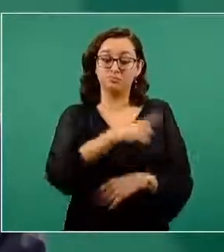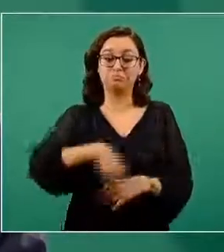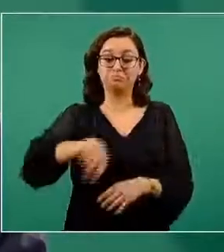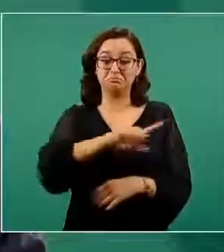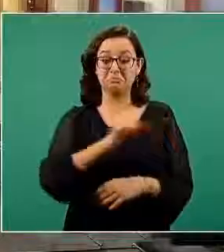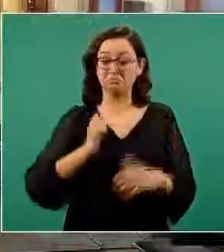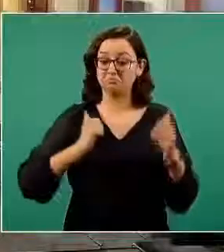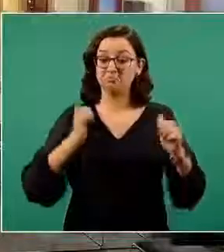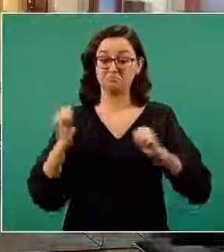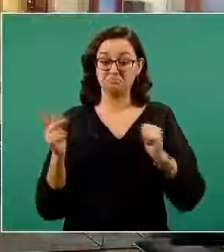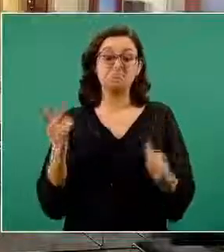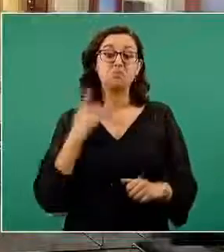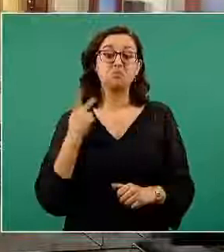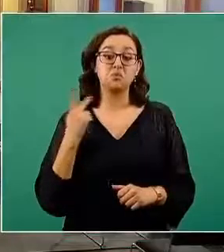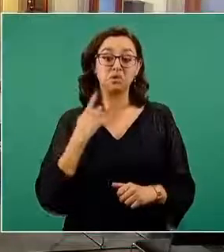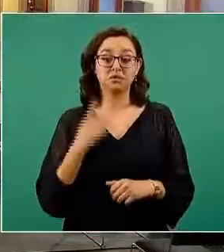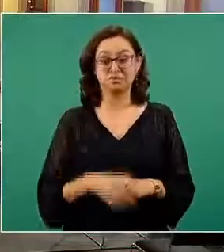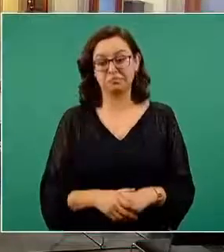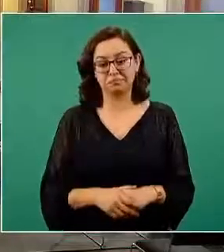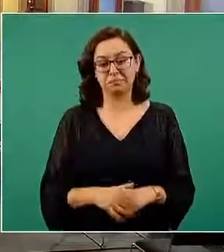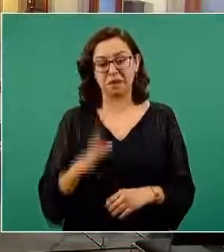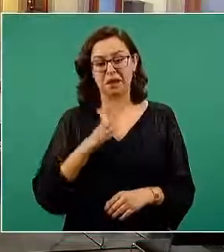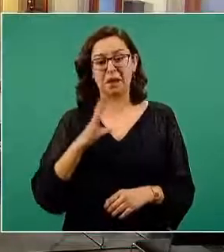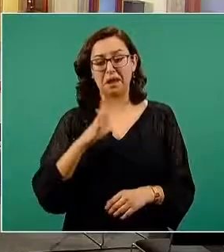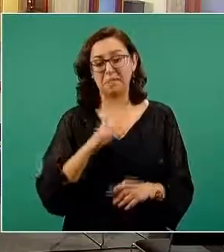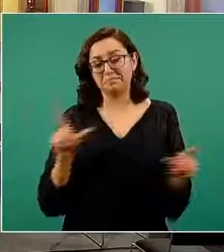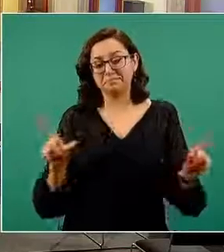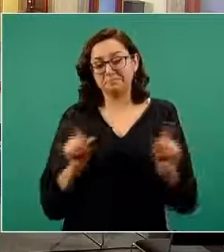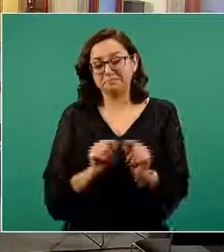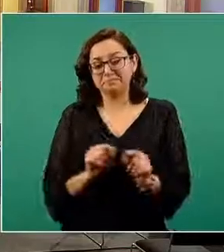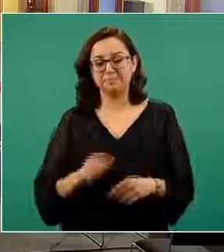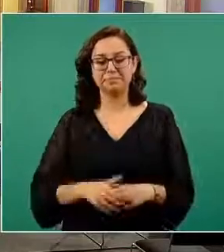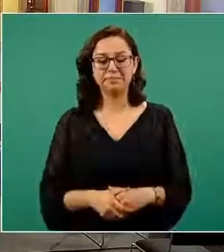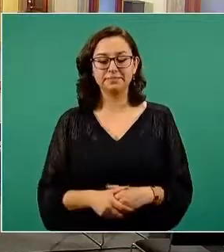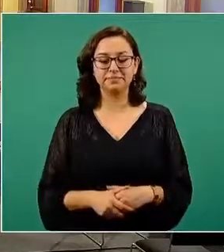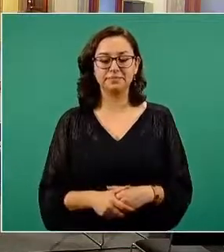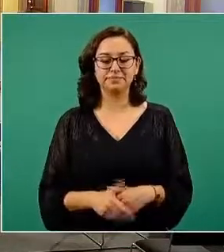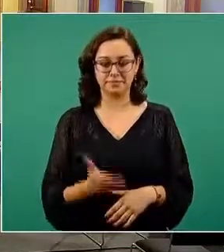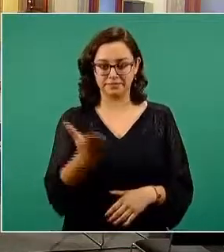político. Muchas gracias. Por favor, adelante.